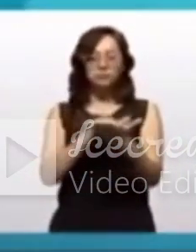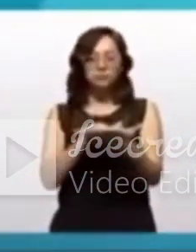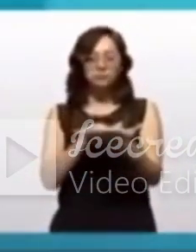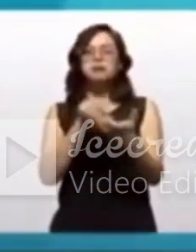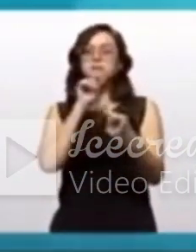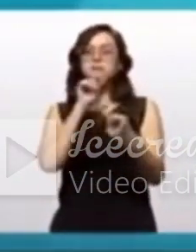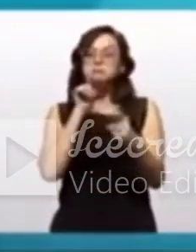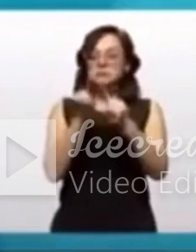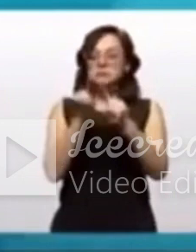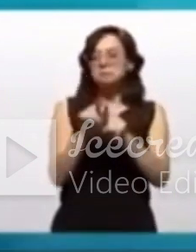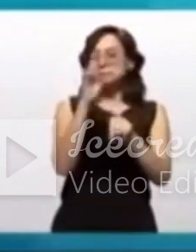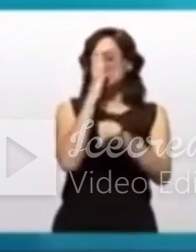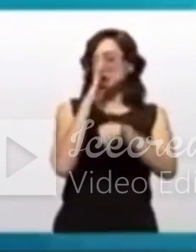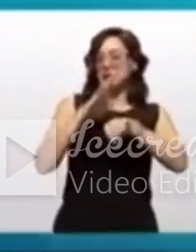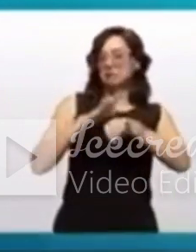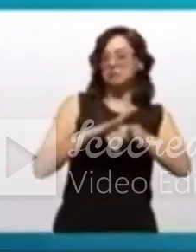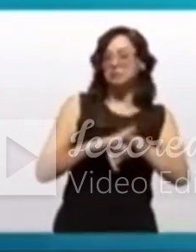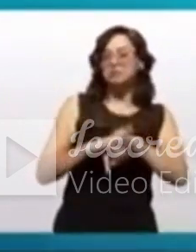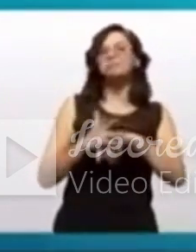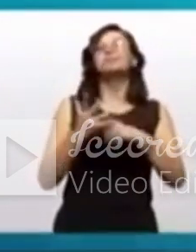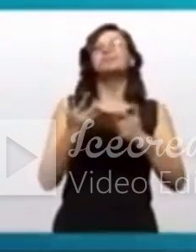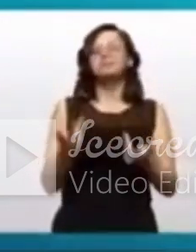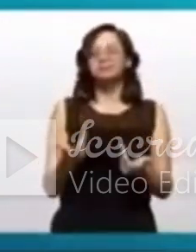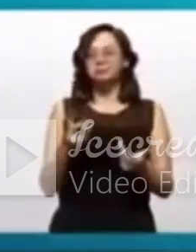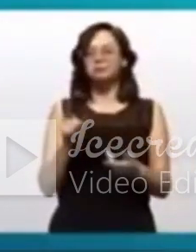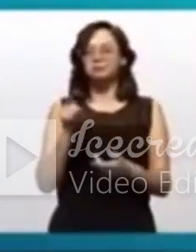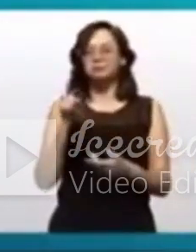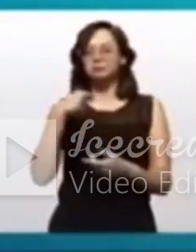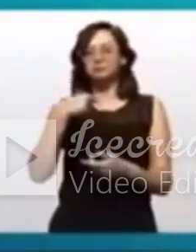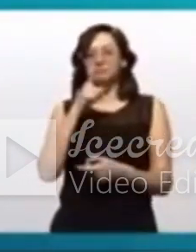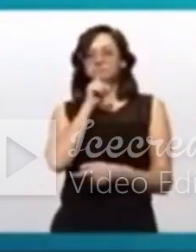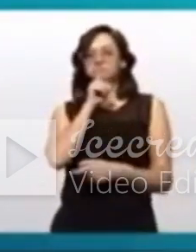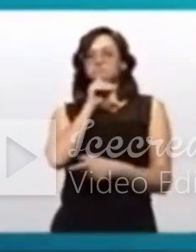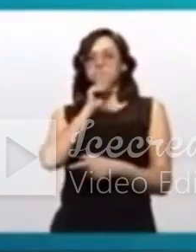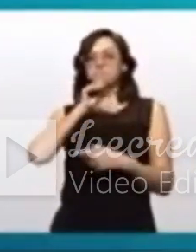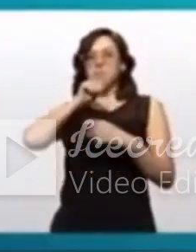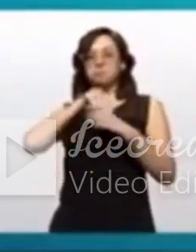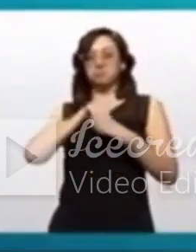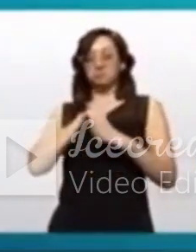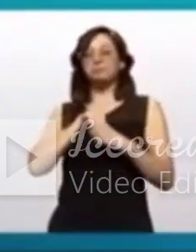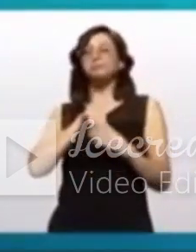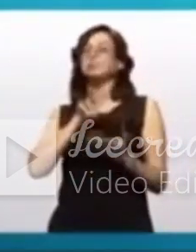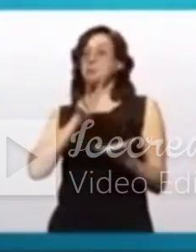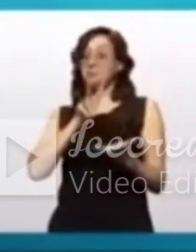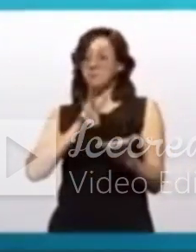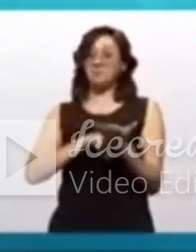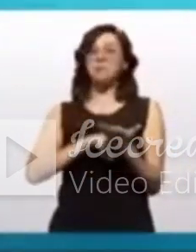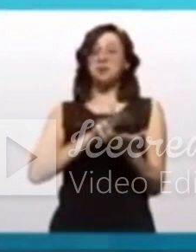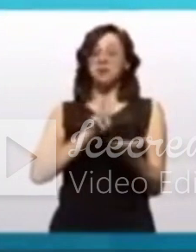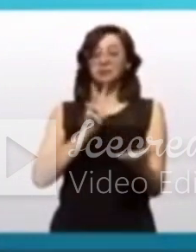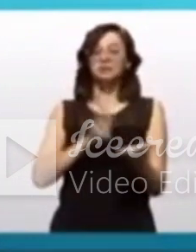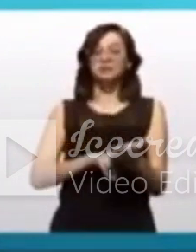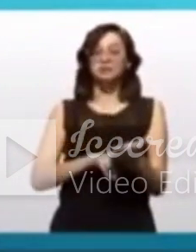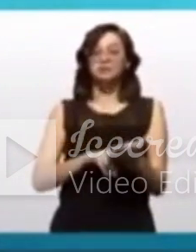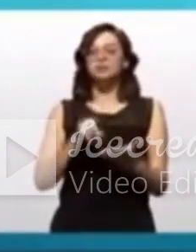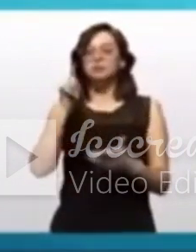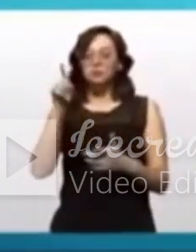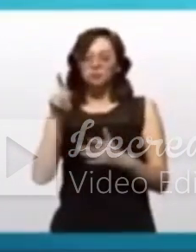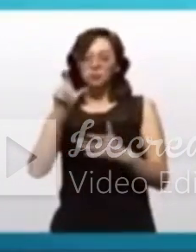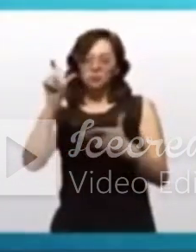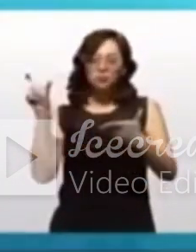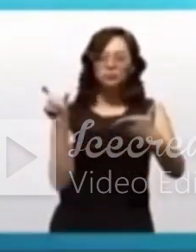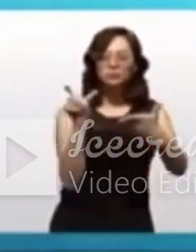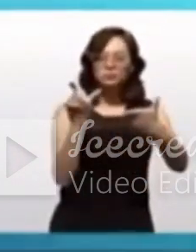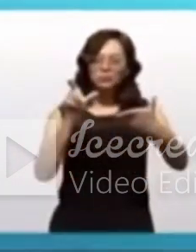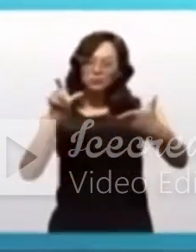cocina. En esas historias nos enseñas que vale más lo que no se dice que lo que se dice. Un elemento bien colocado trastoca la vida